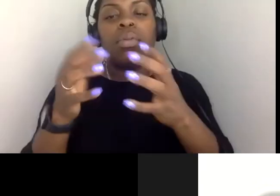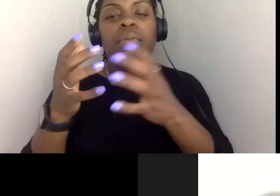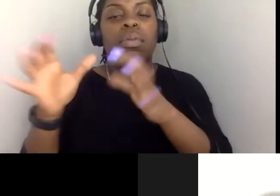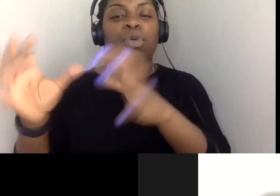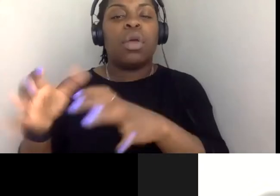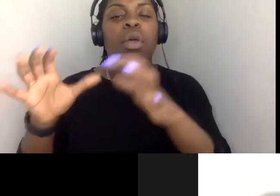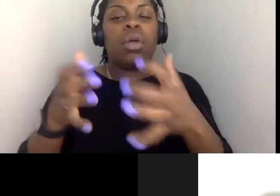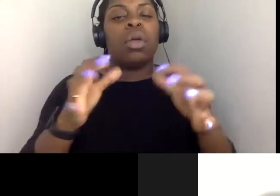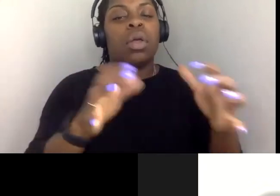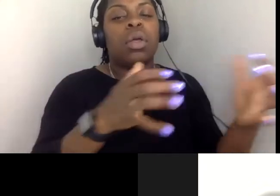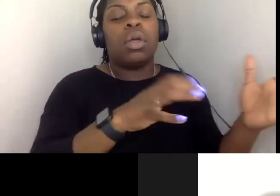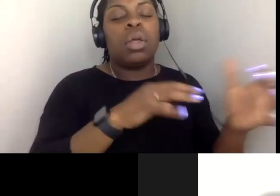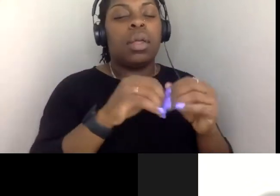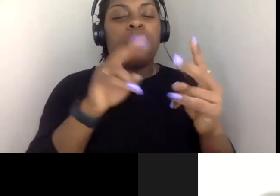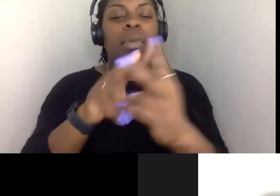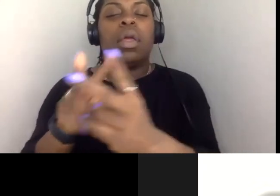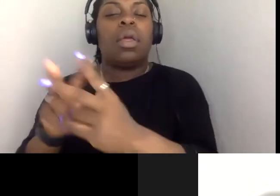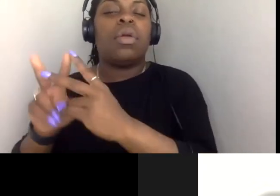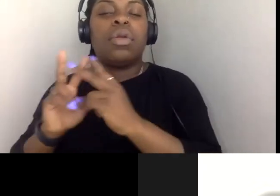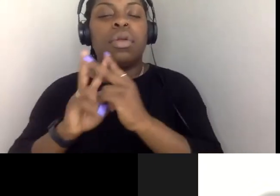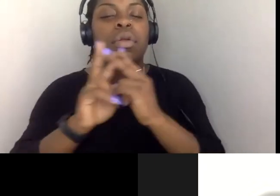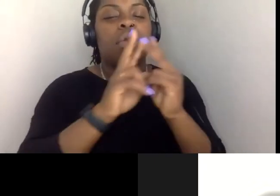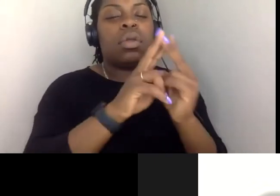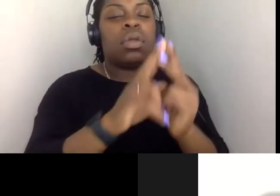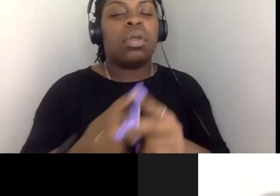unos grupos en pares.